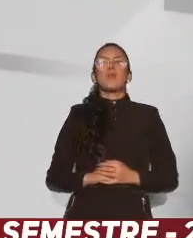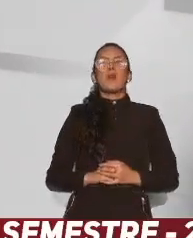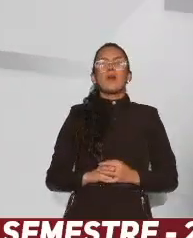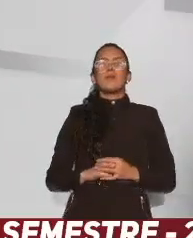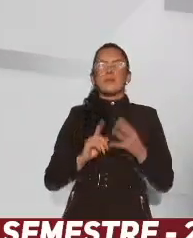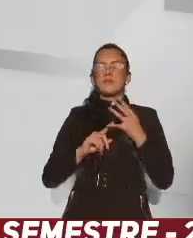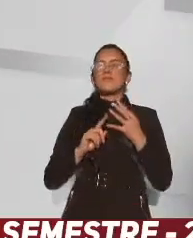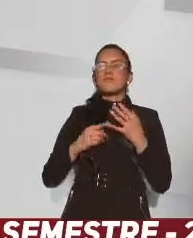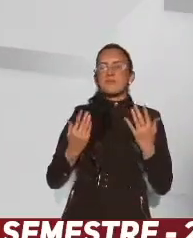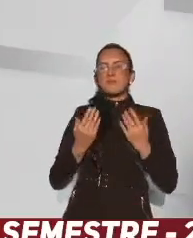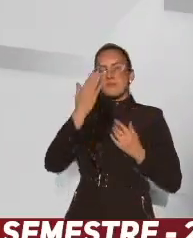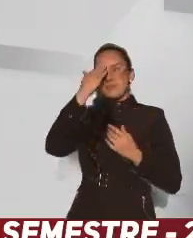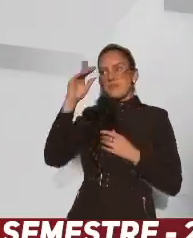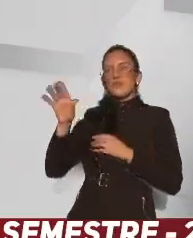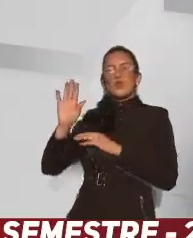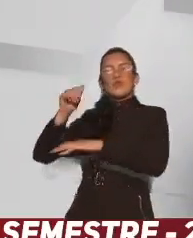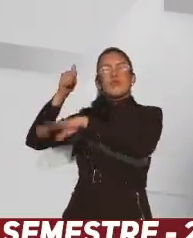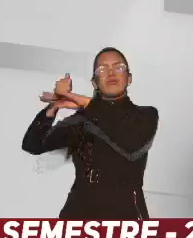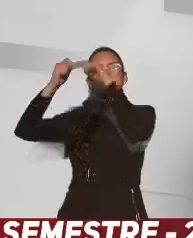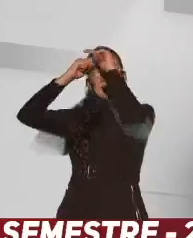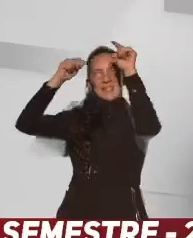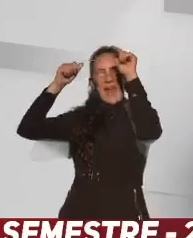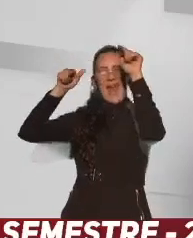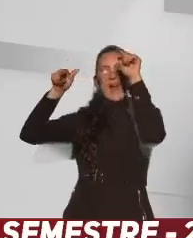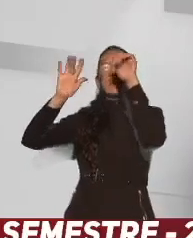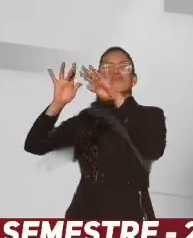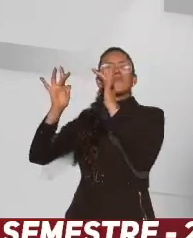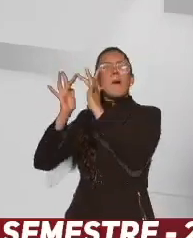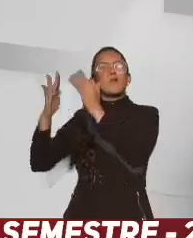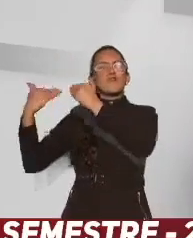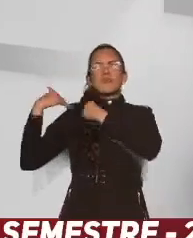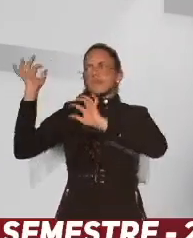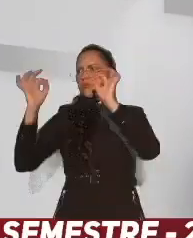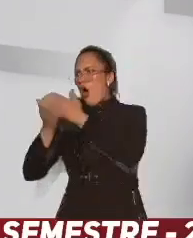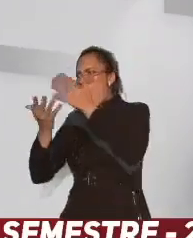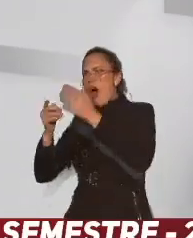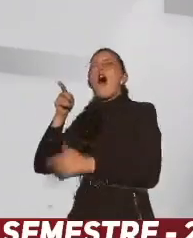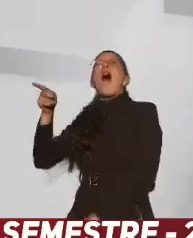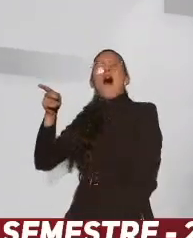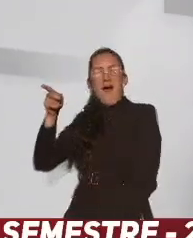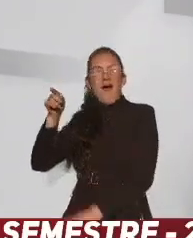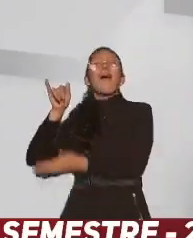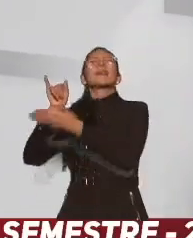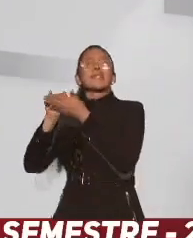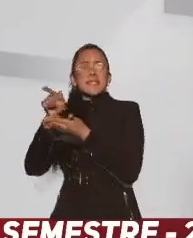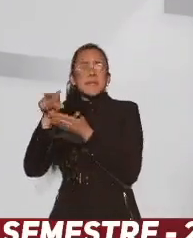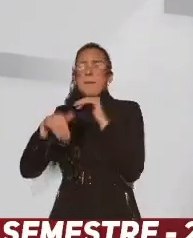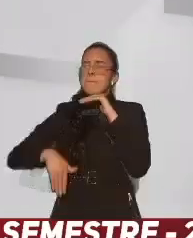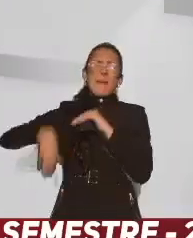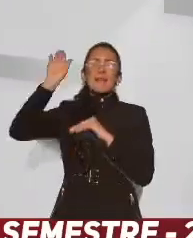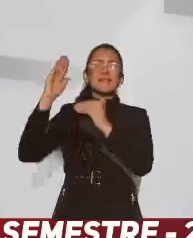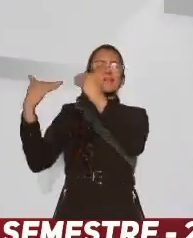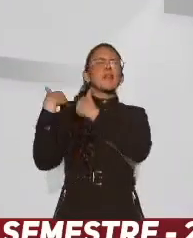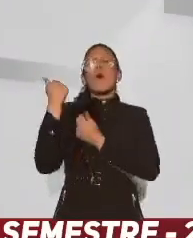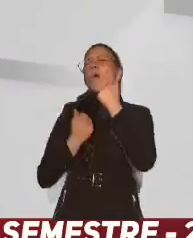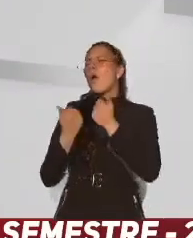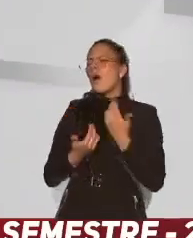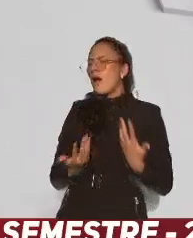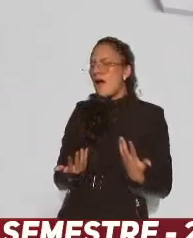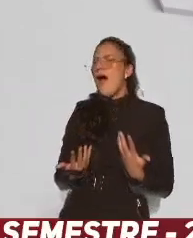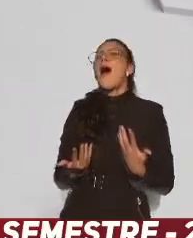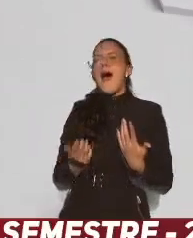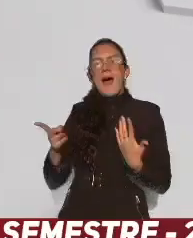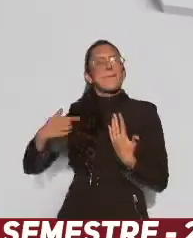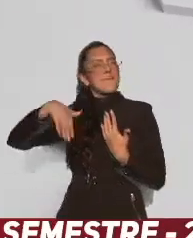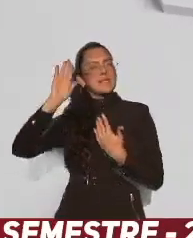a la labor desarrollada por nuestra Jefatura de Estado Mayor de Operaciones, que tiene la responsabilidad de